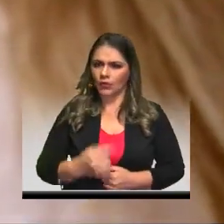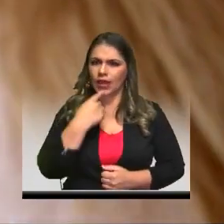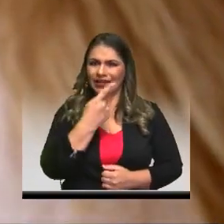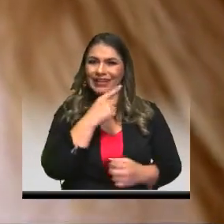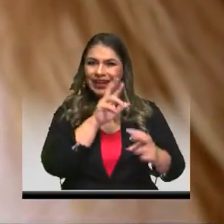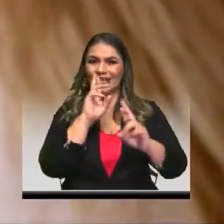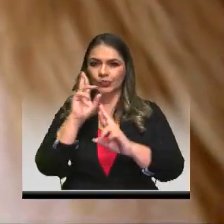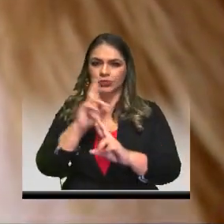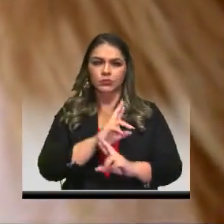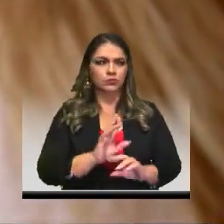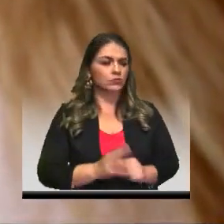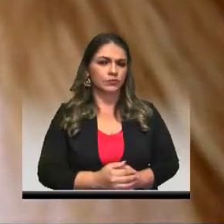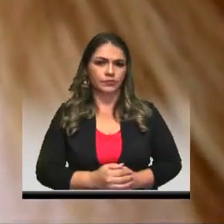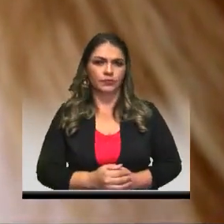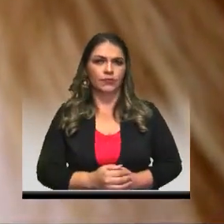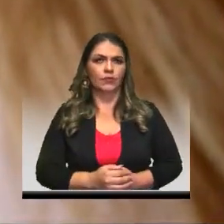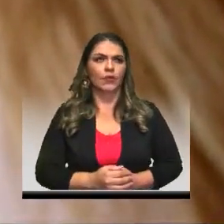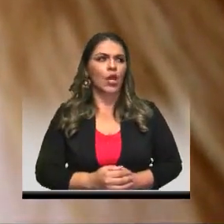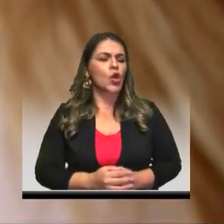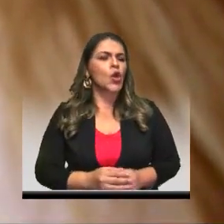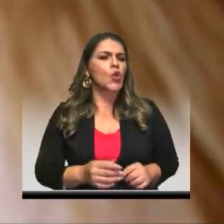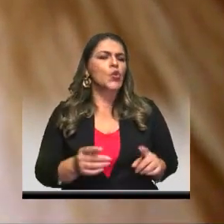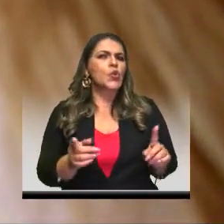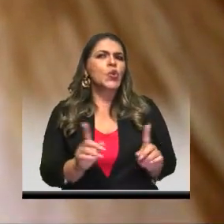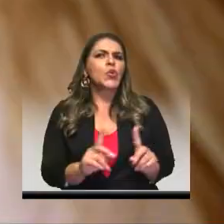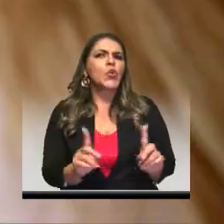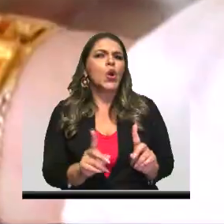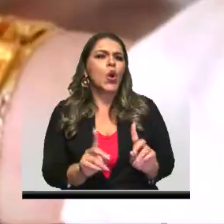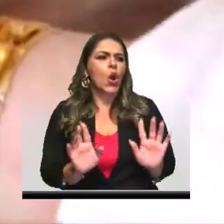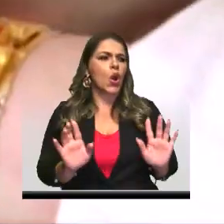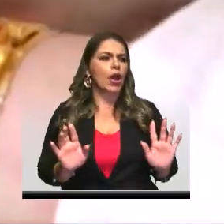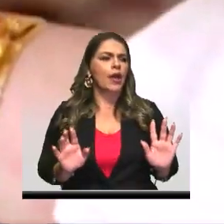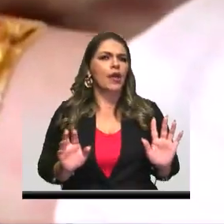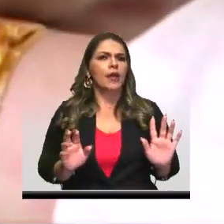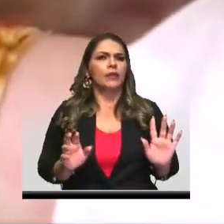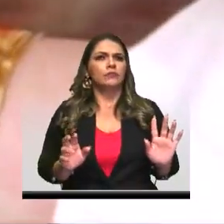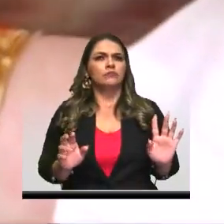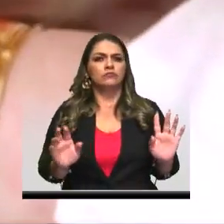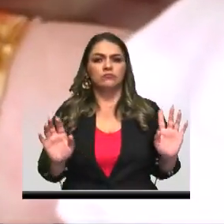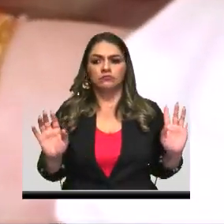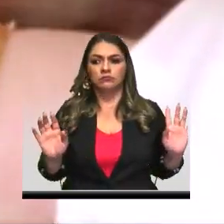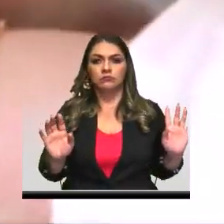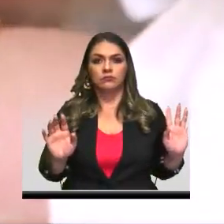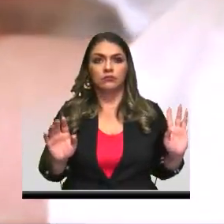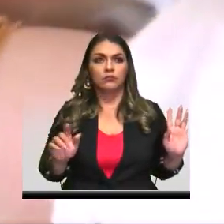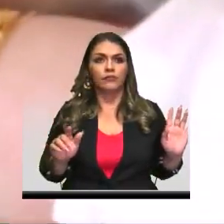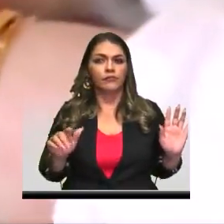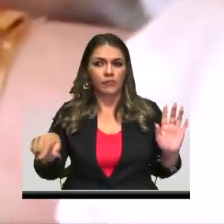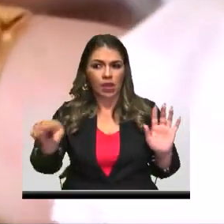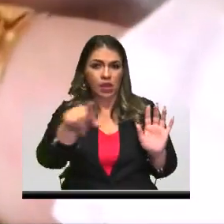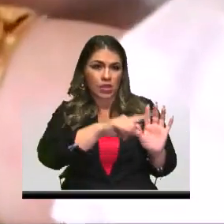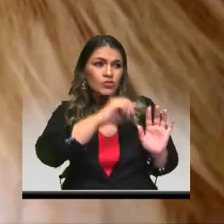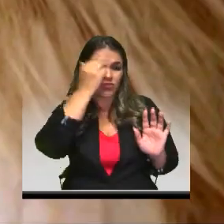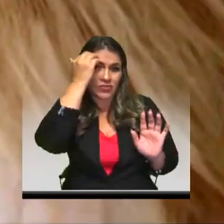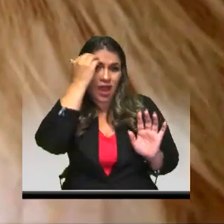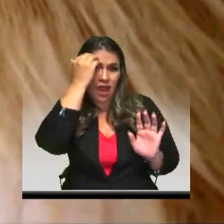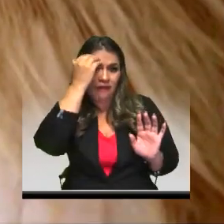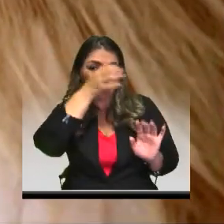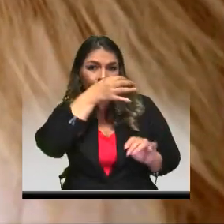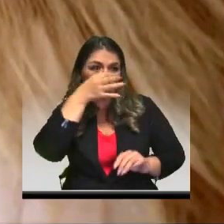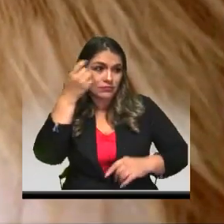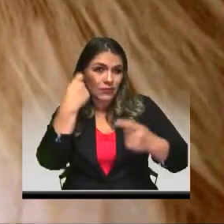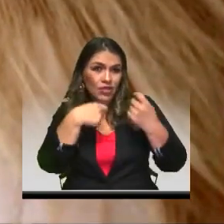ver, la droga que se meten lo hace la gente con pleno conocimiento de causa. O